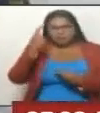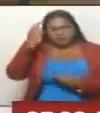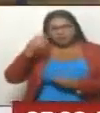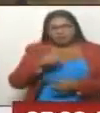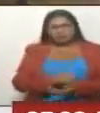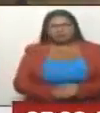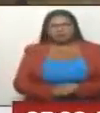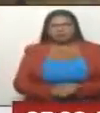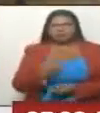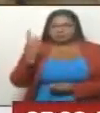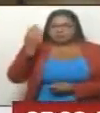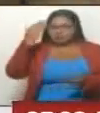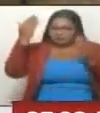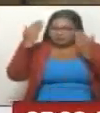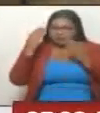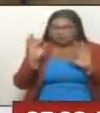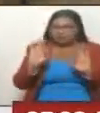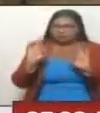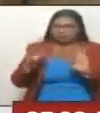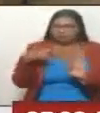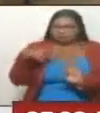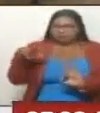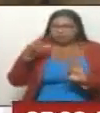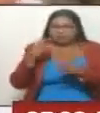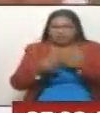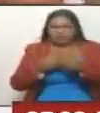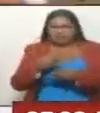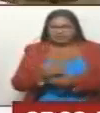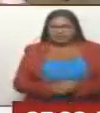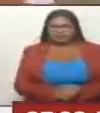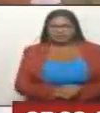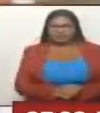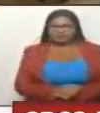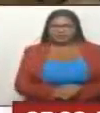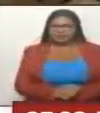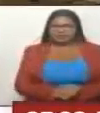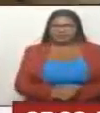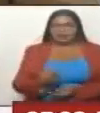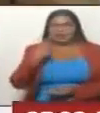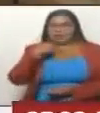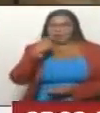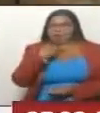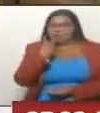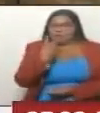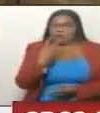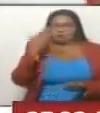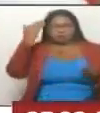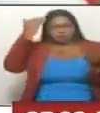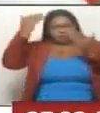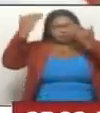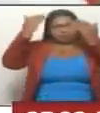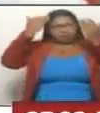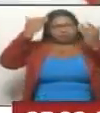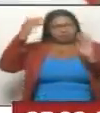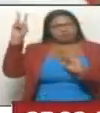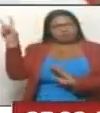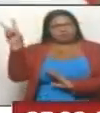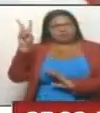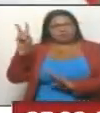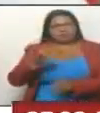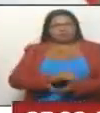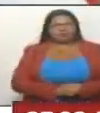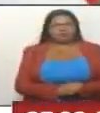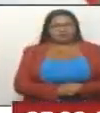Solamente con ese saludo es una clase magistral. Hola, hola, hola, hola. ¿Cómo? Pero podrías decirlo así,